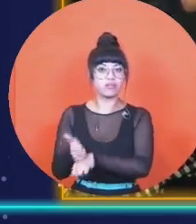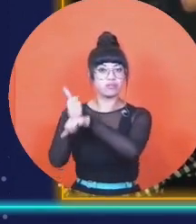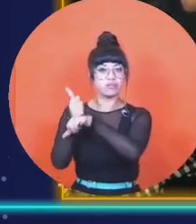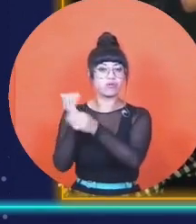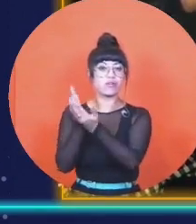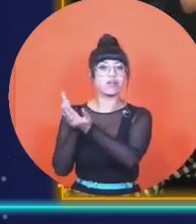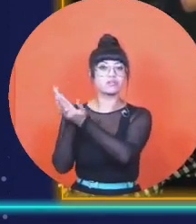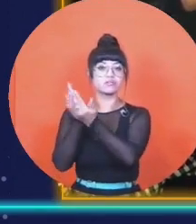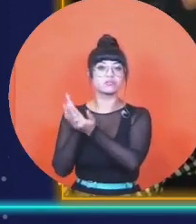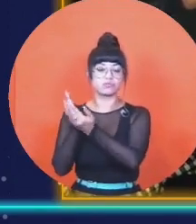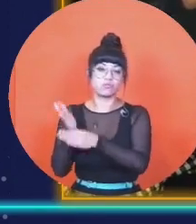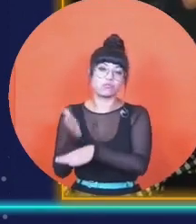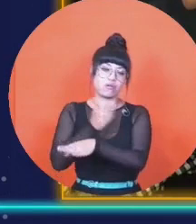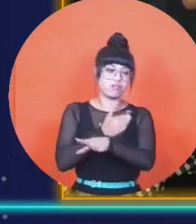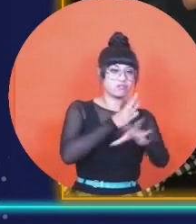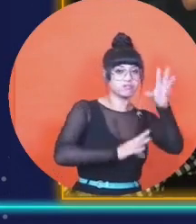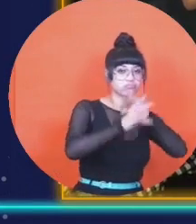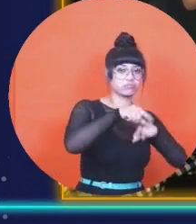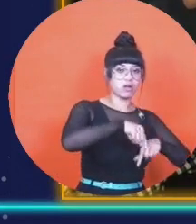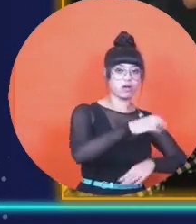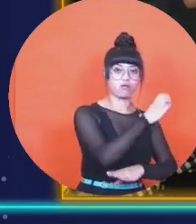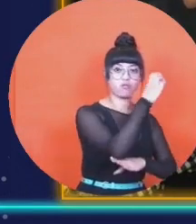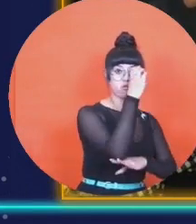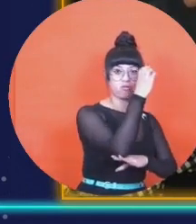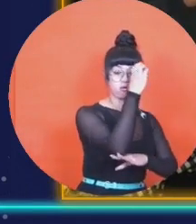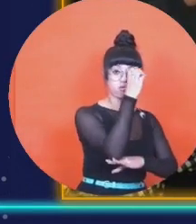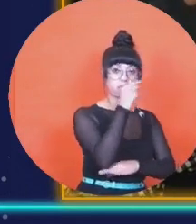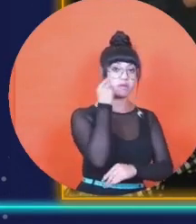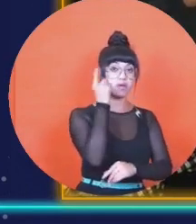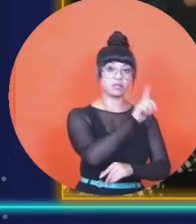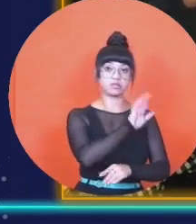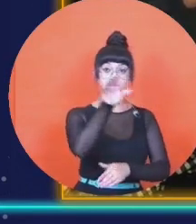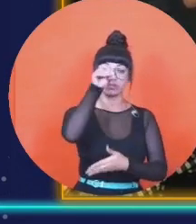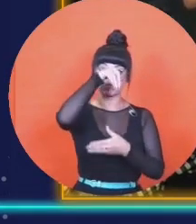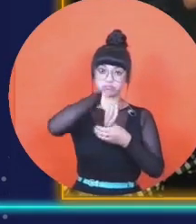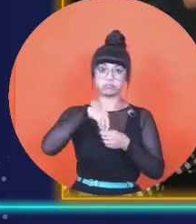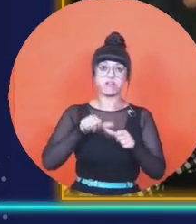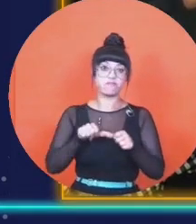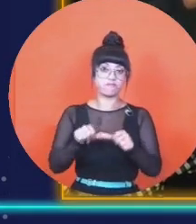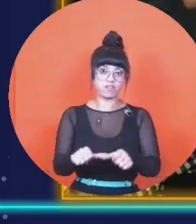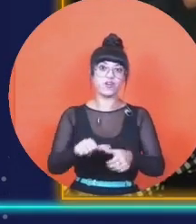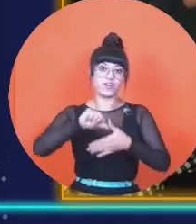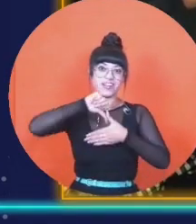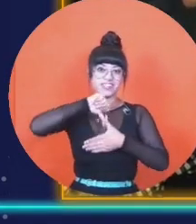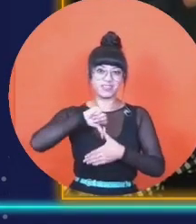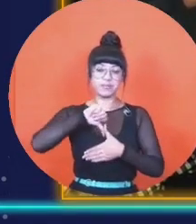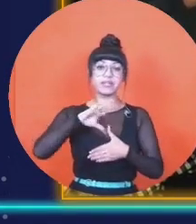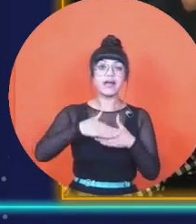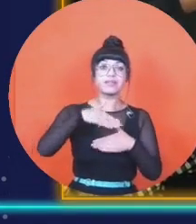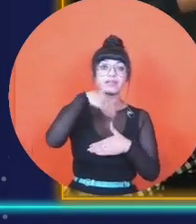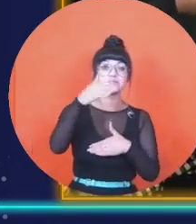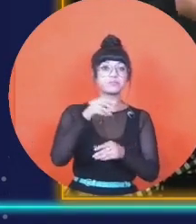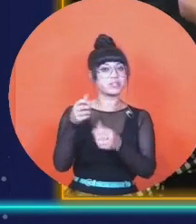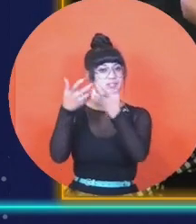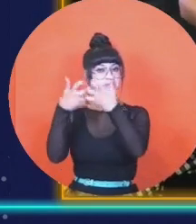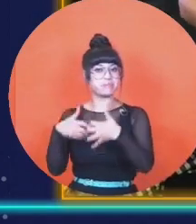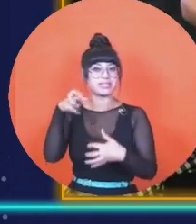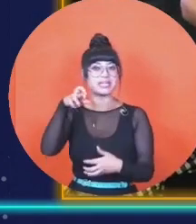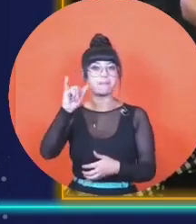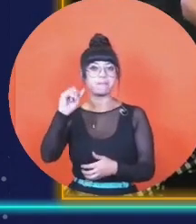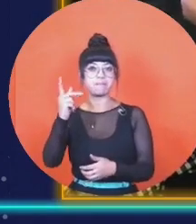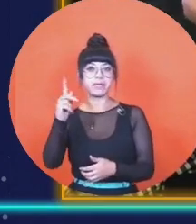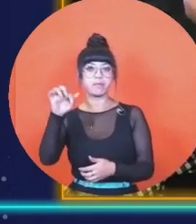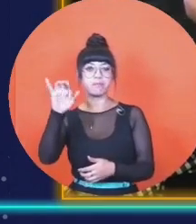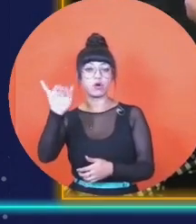que adquirió en Colombia para establecerse en Latinoamérica. Antes de hacer parte de PicPoc, era la